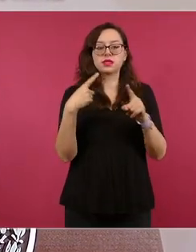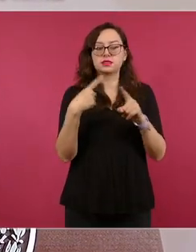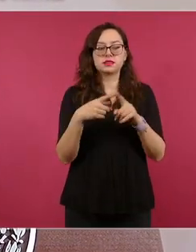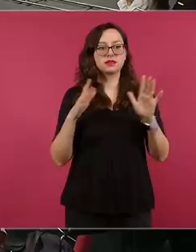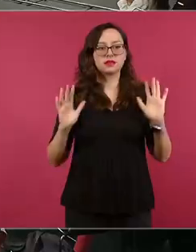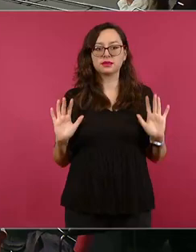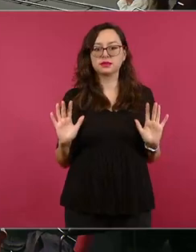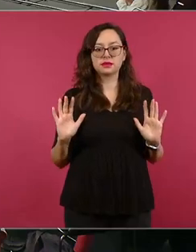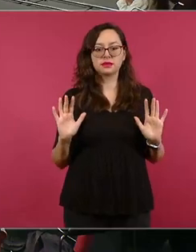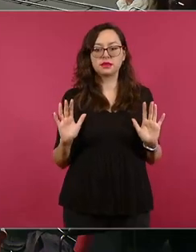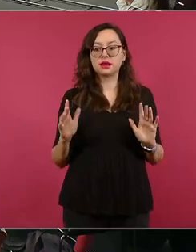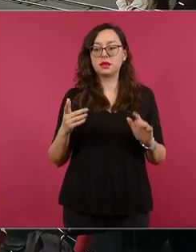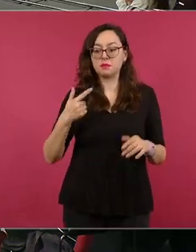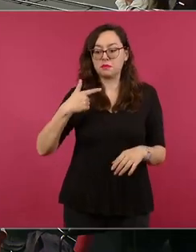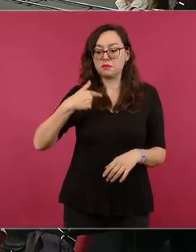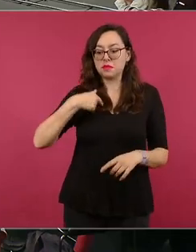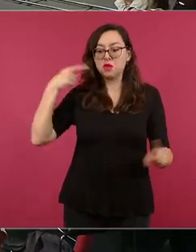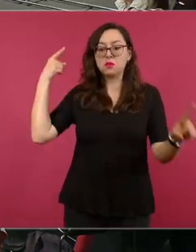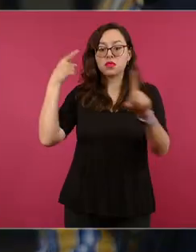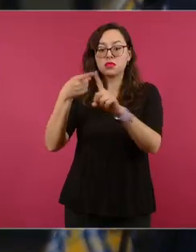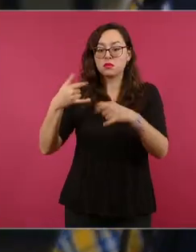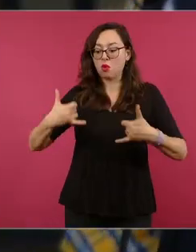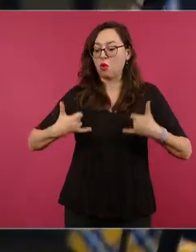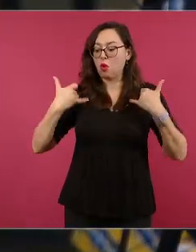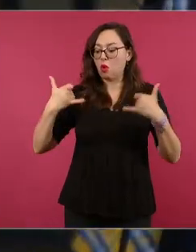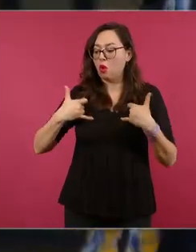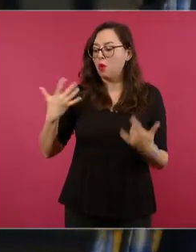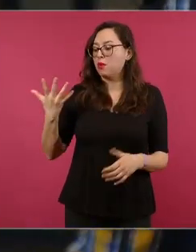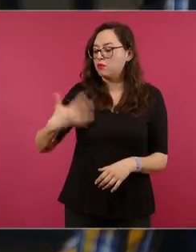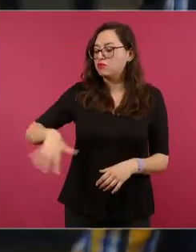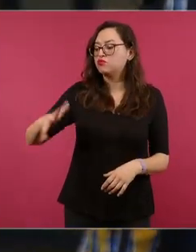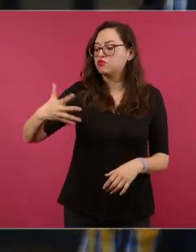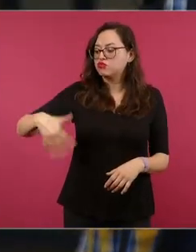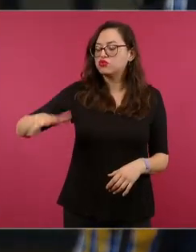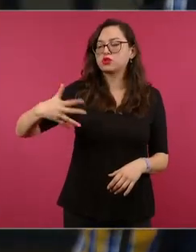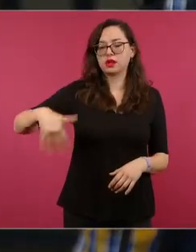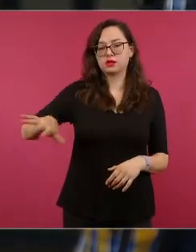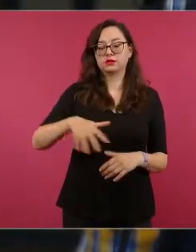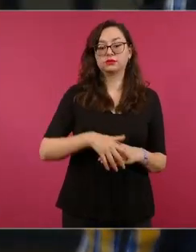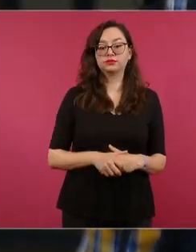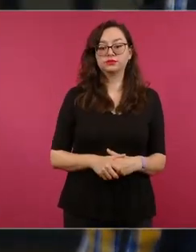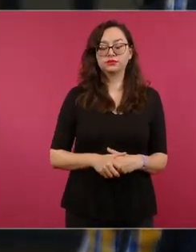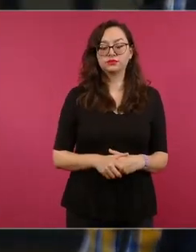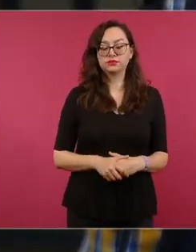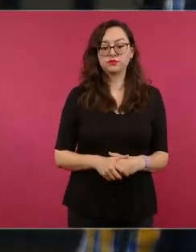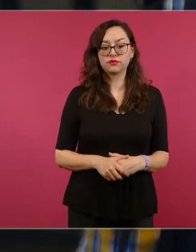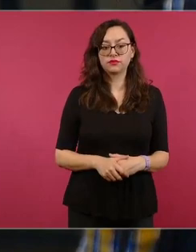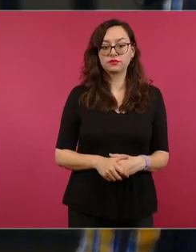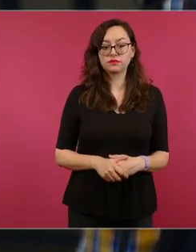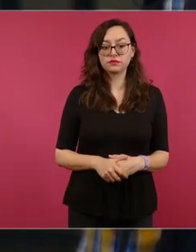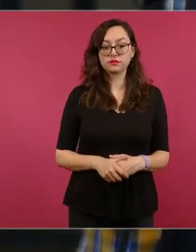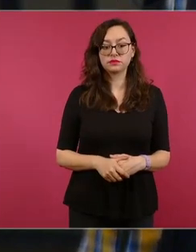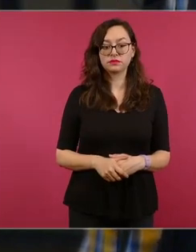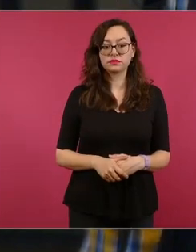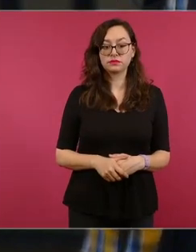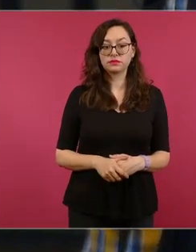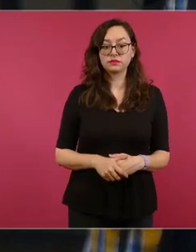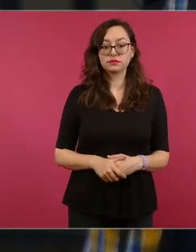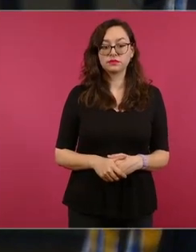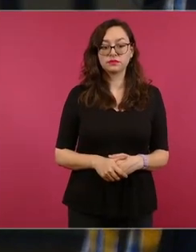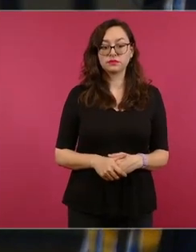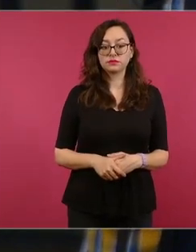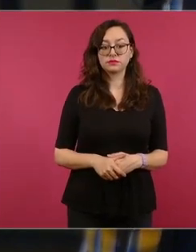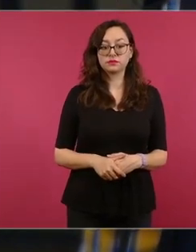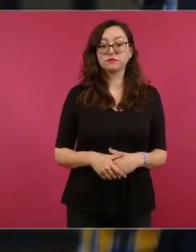yo le preguntaría, ¿por qué si el Ejército pues ha tenido toda esta información que desde las propias organizaciones